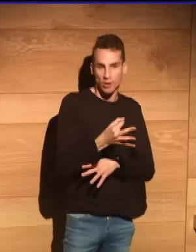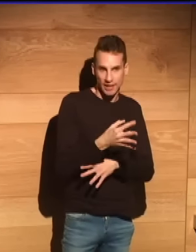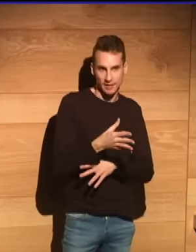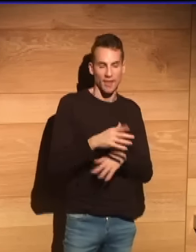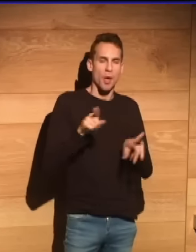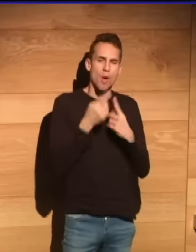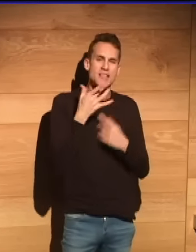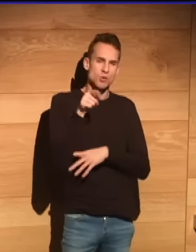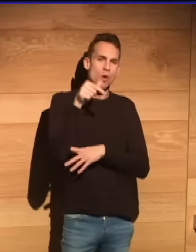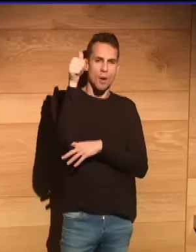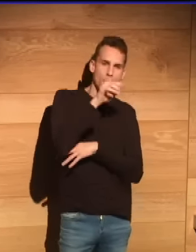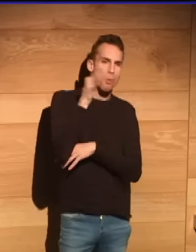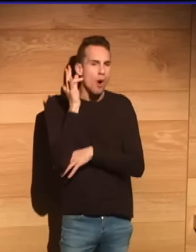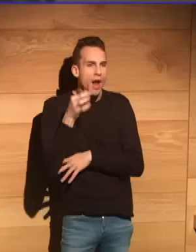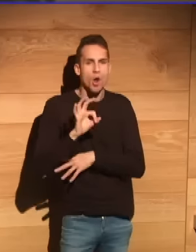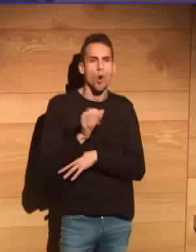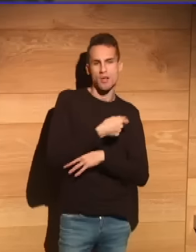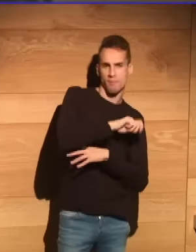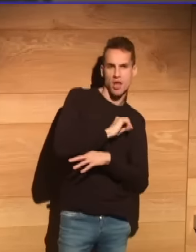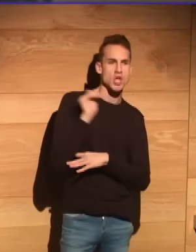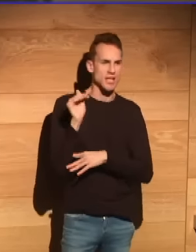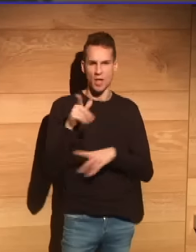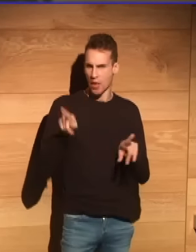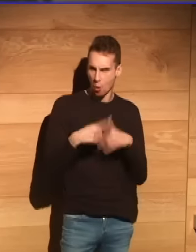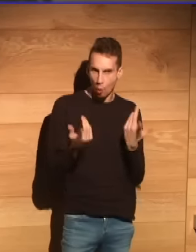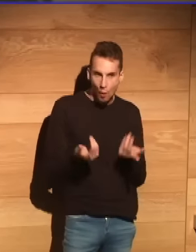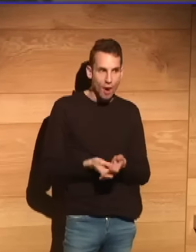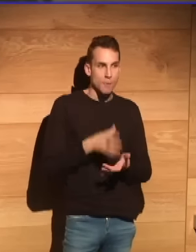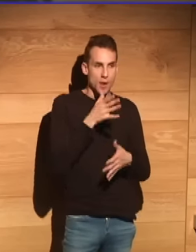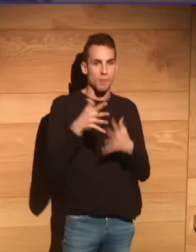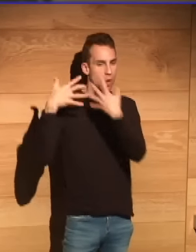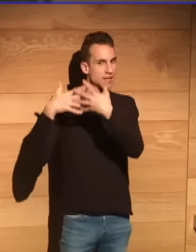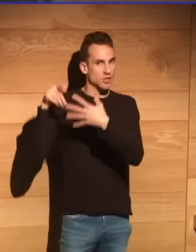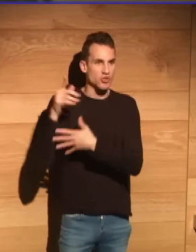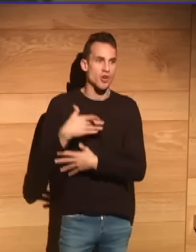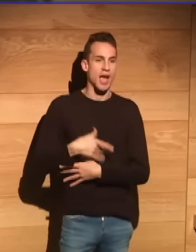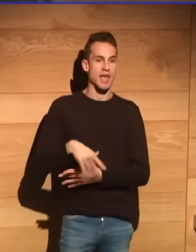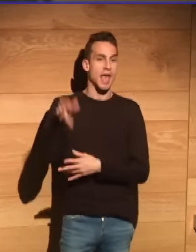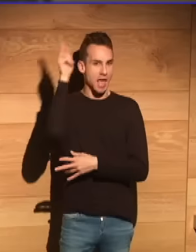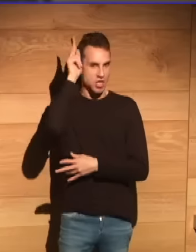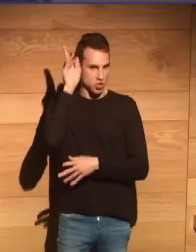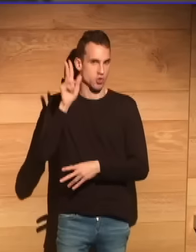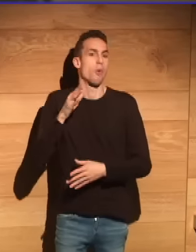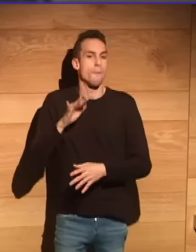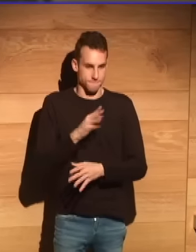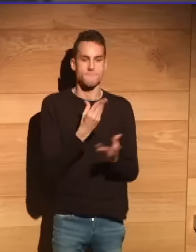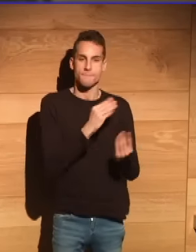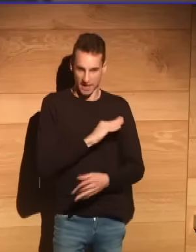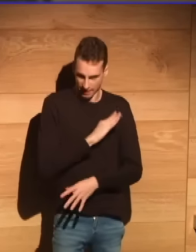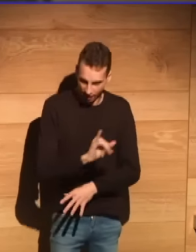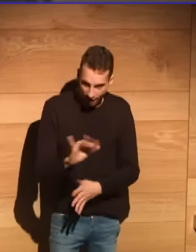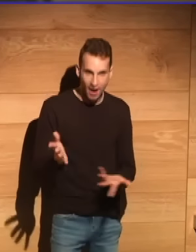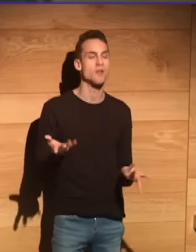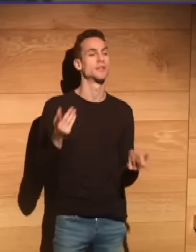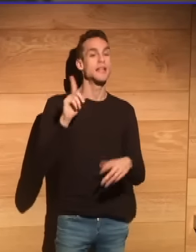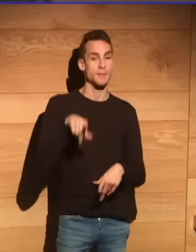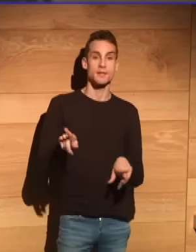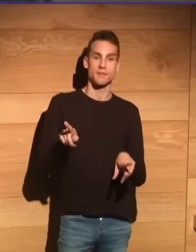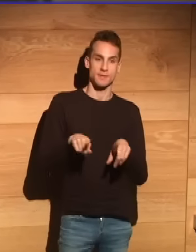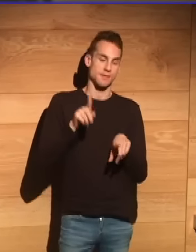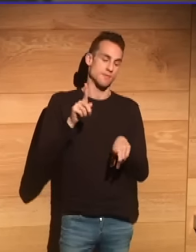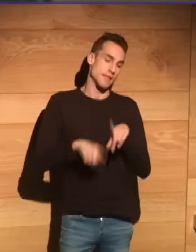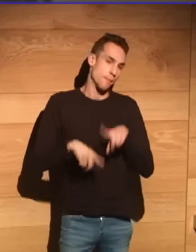o y muchos programadores son indios, de cultura pues, asiática de algún tipo o incluso de tu religión, eso se puede de